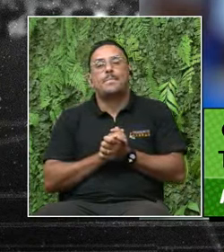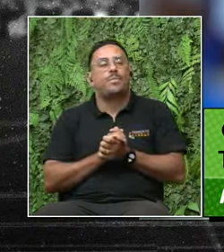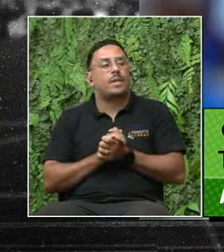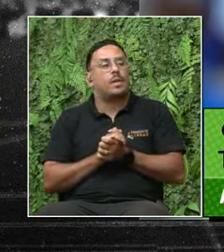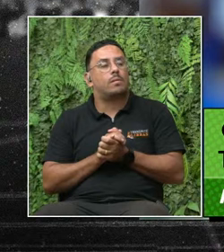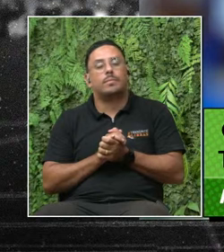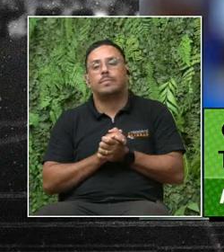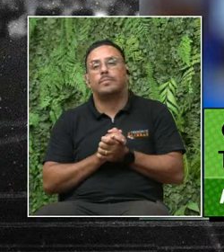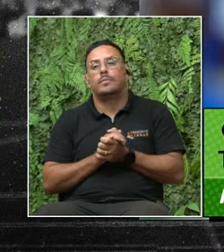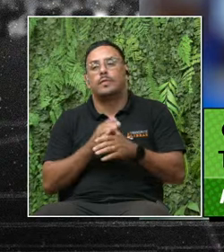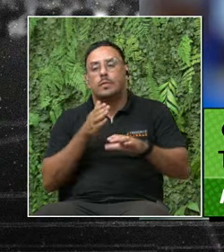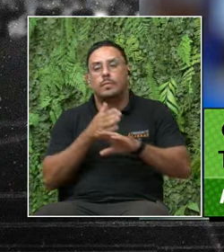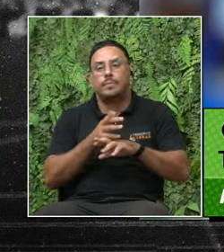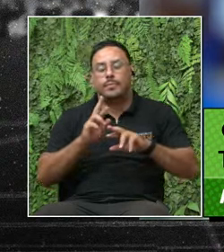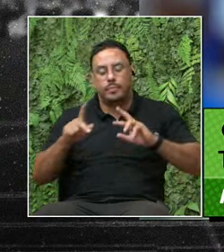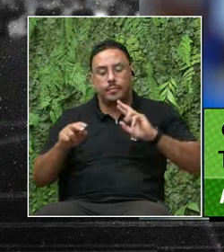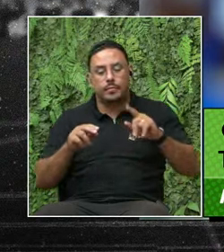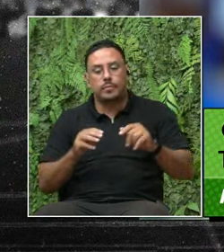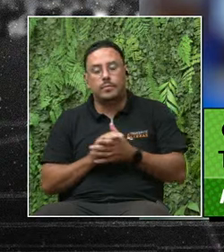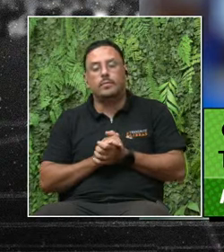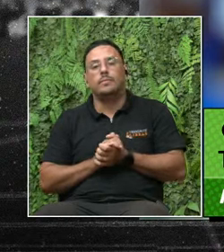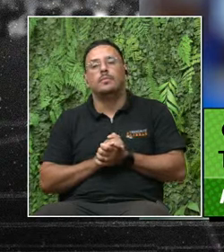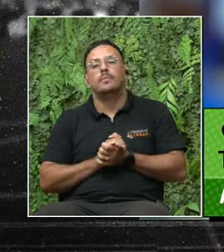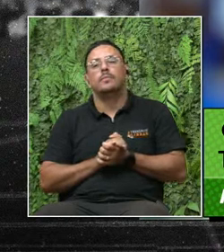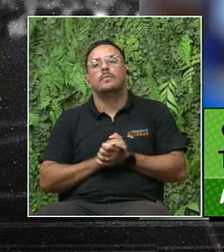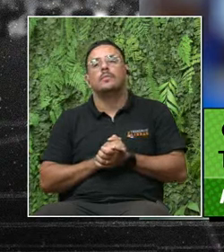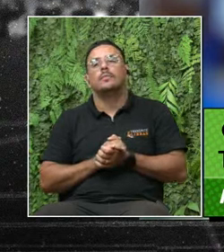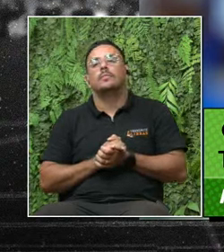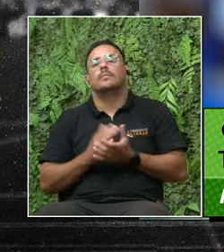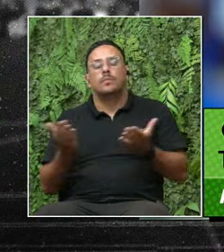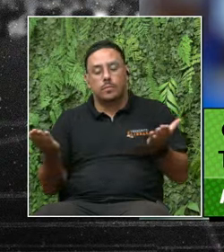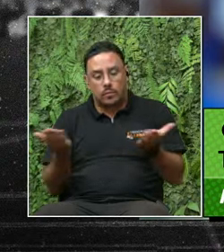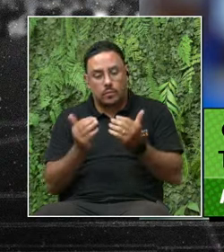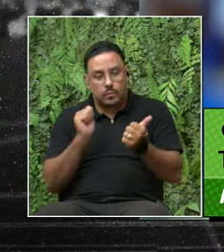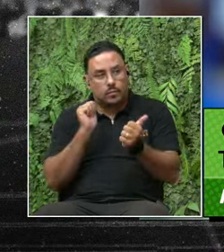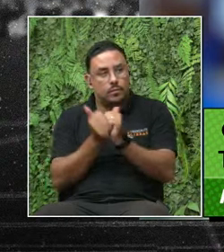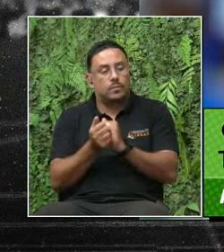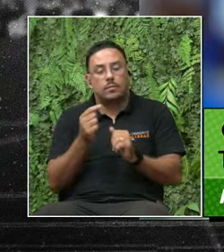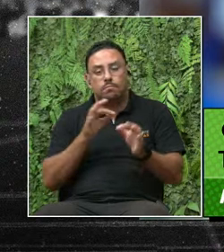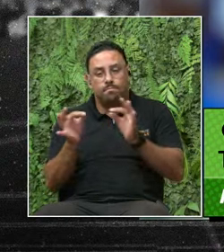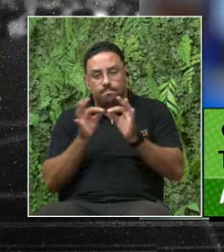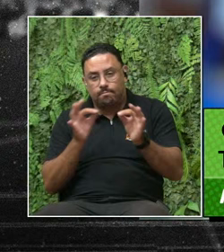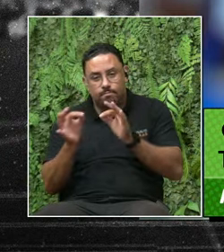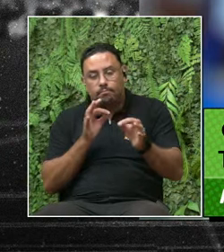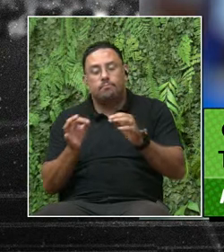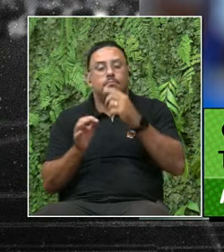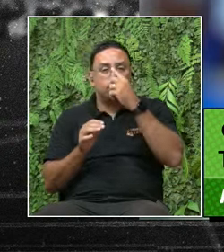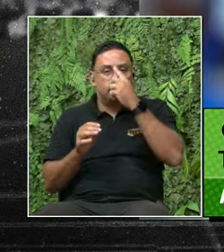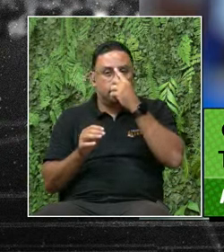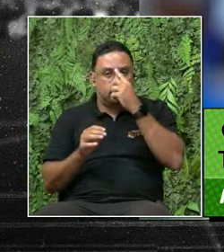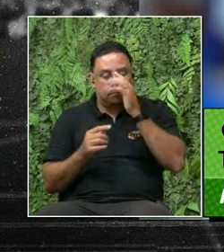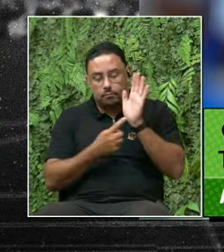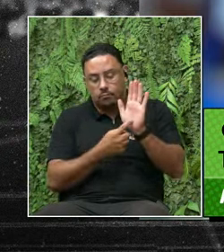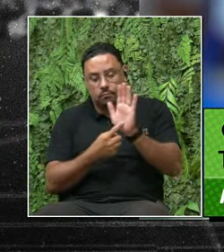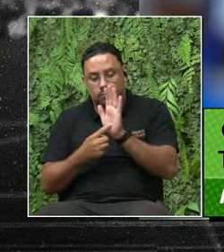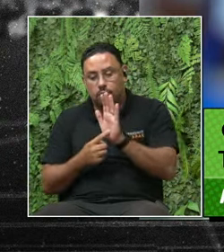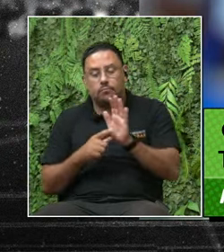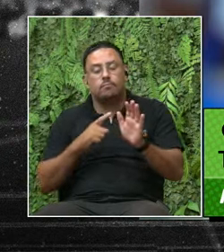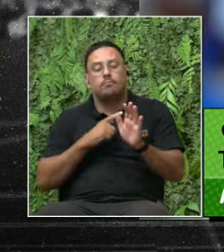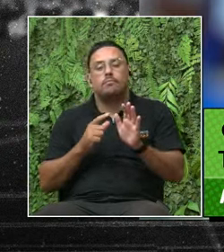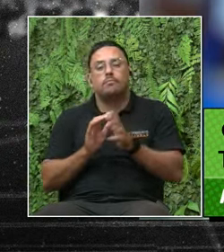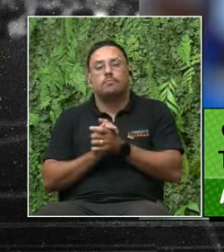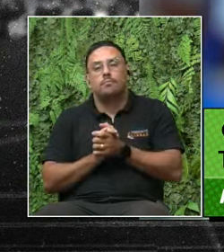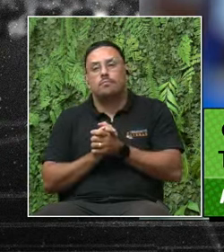movimiento dierentes paro ho prepar Y movimiento en